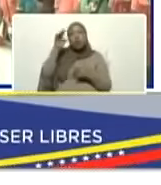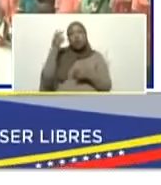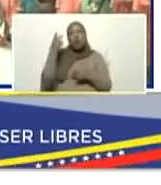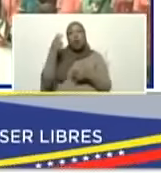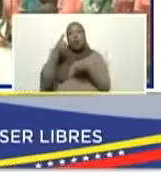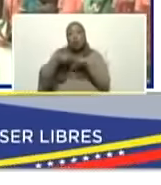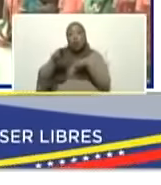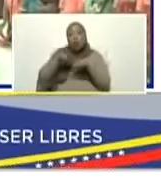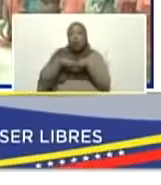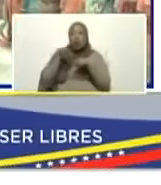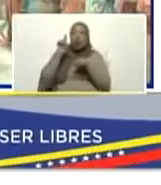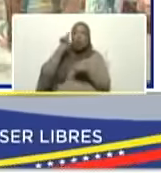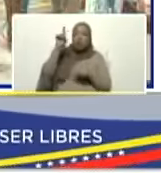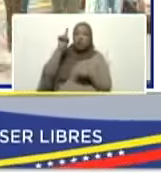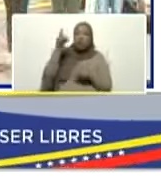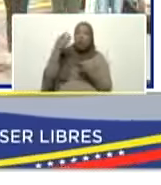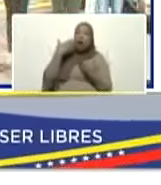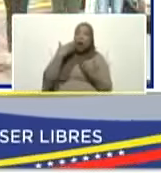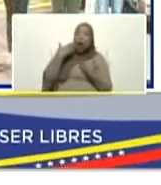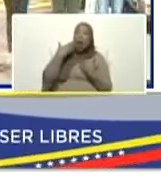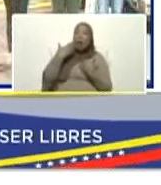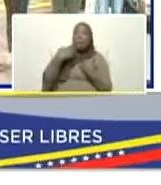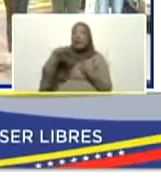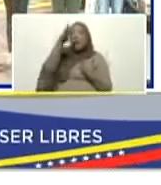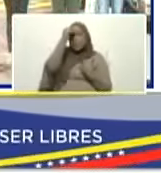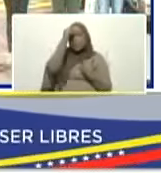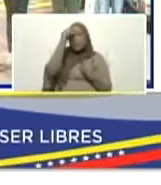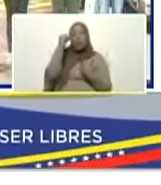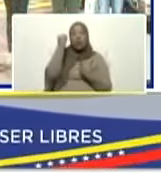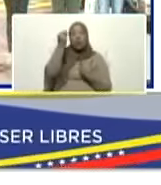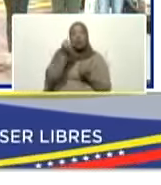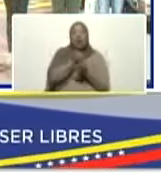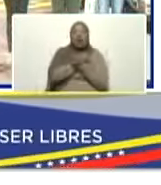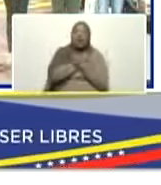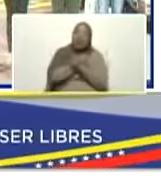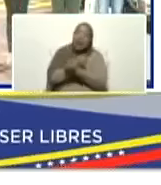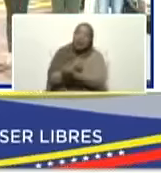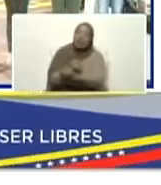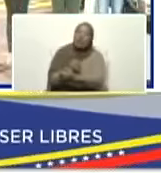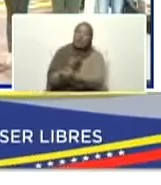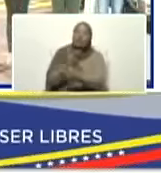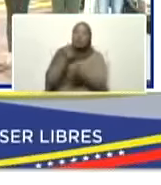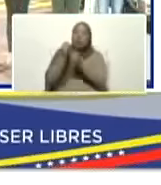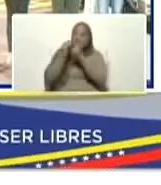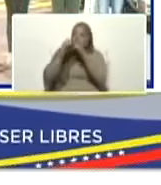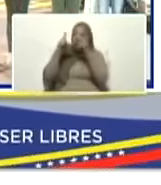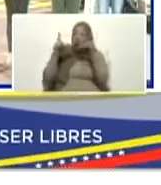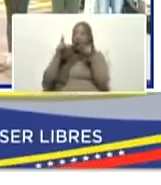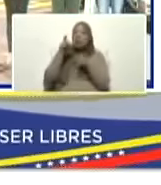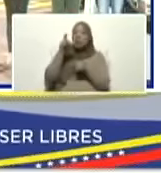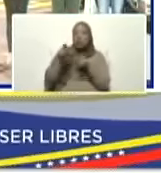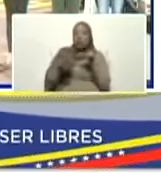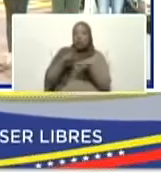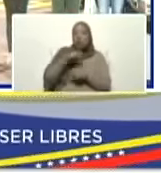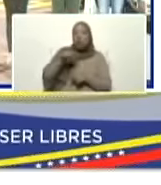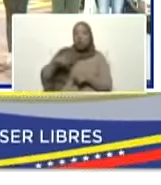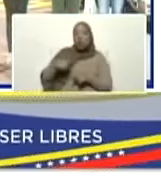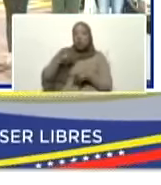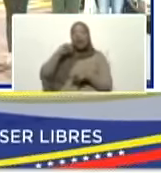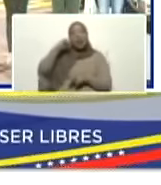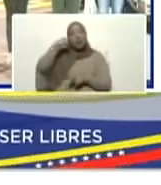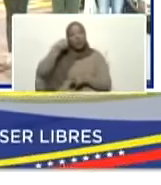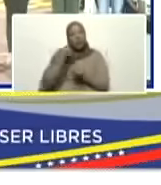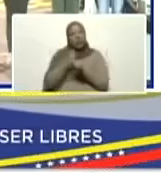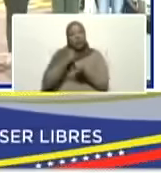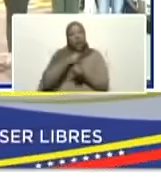nos recordarán a nosotros con amor, con admiración, como nosotros recordamos a